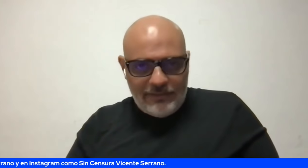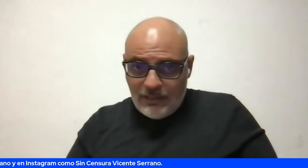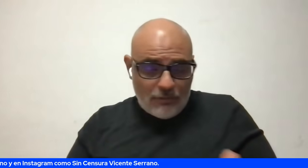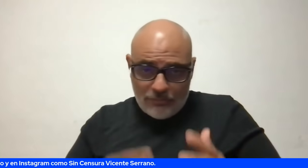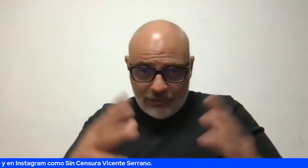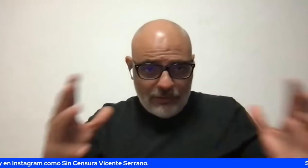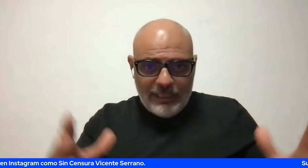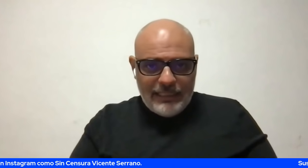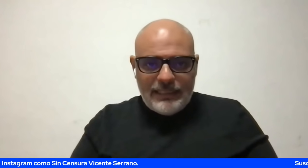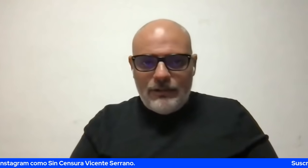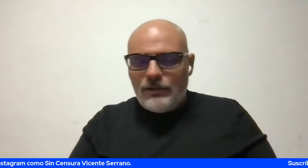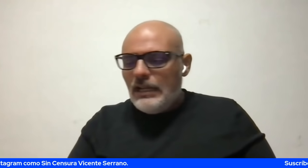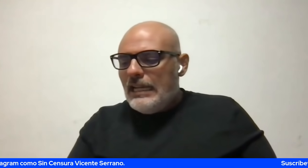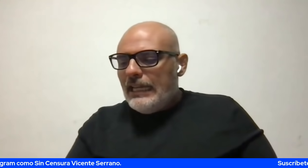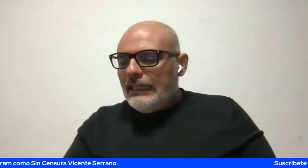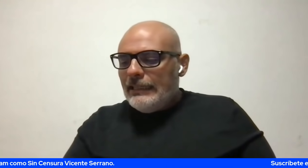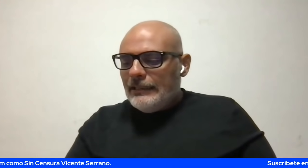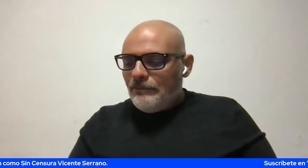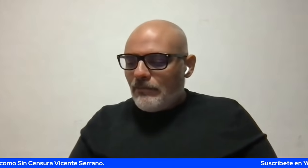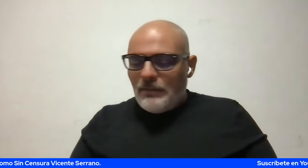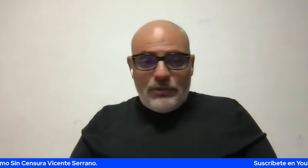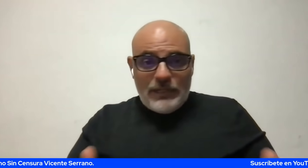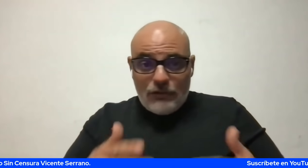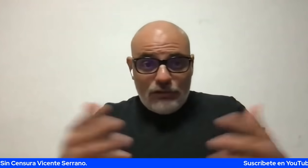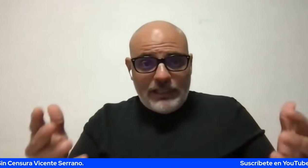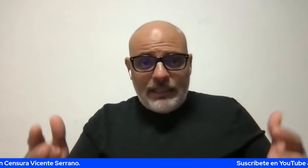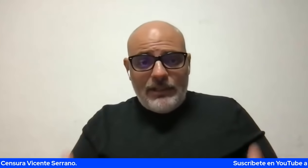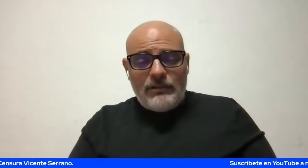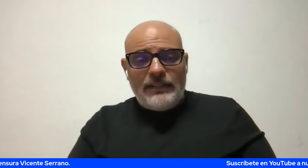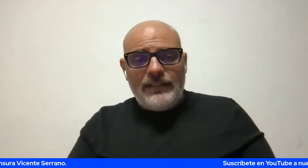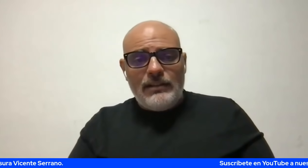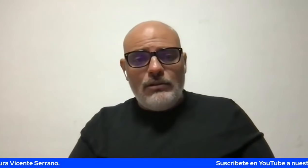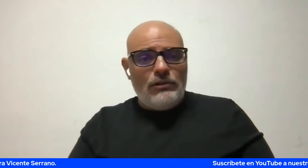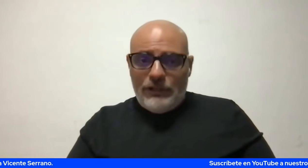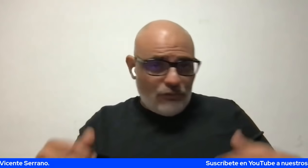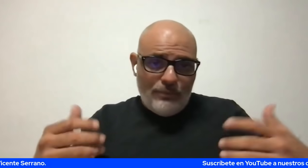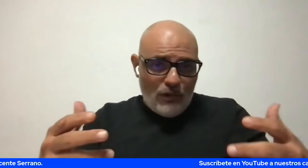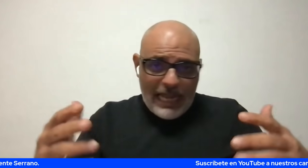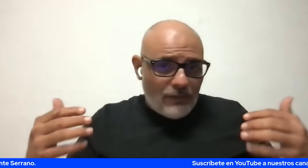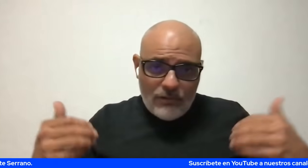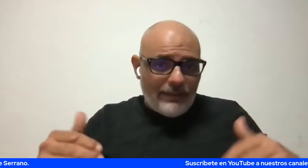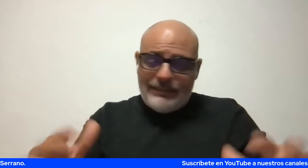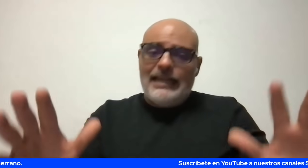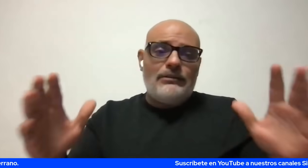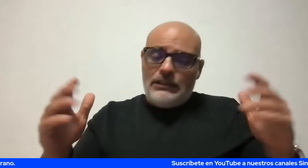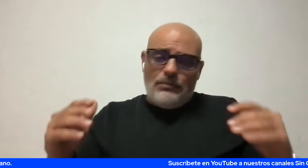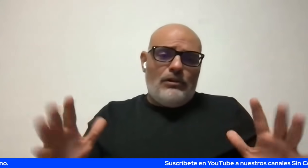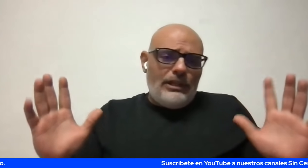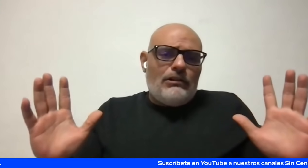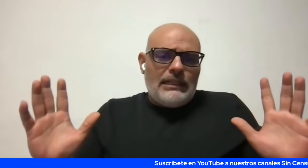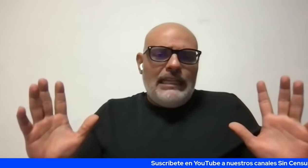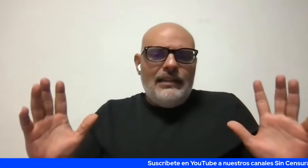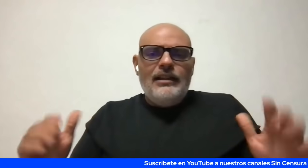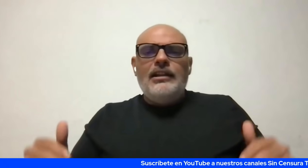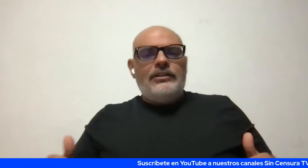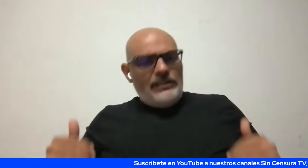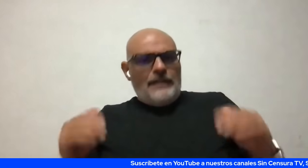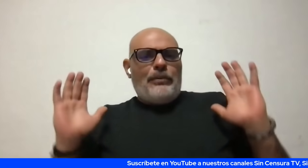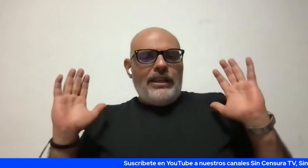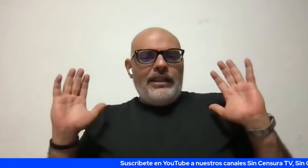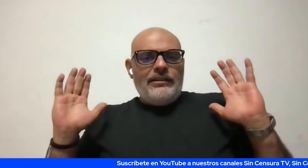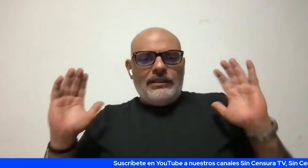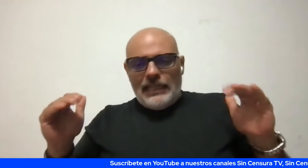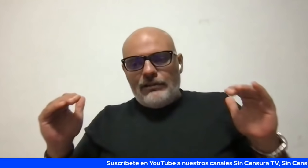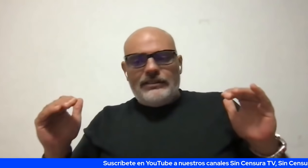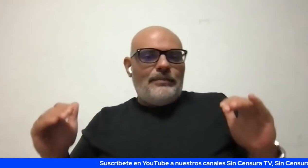como policía o como seguridad interior, pues ellos no se atrevieron a hacerlo, lo simularon, lo aventaron, y como lo dijo Krill, sí